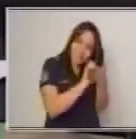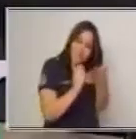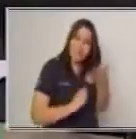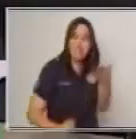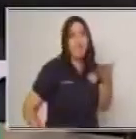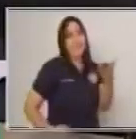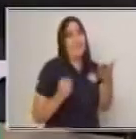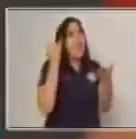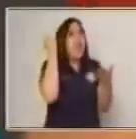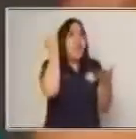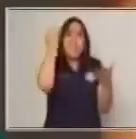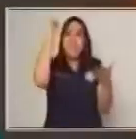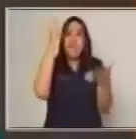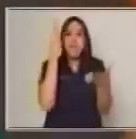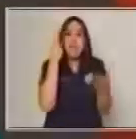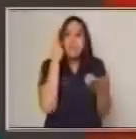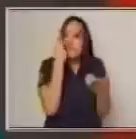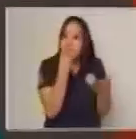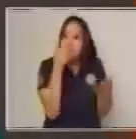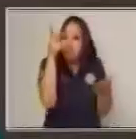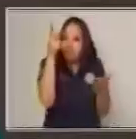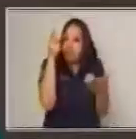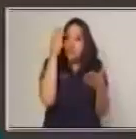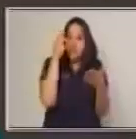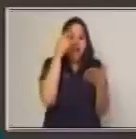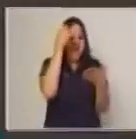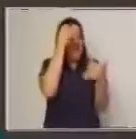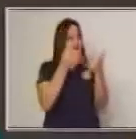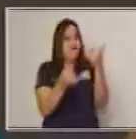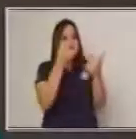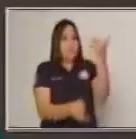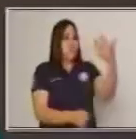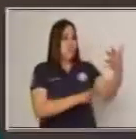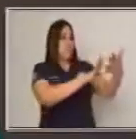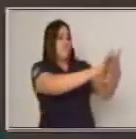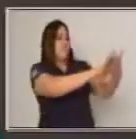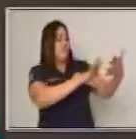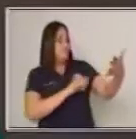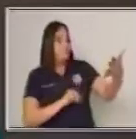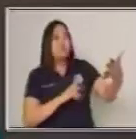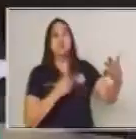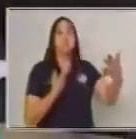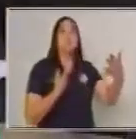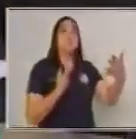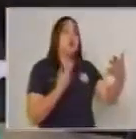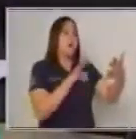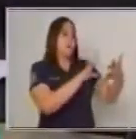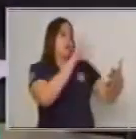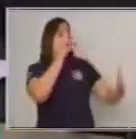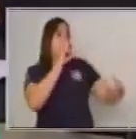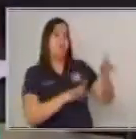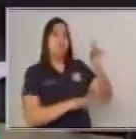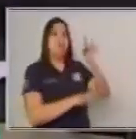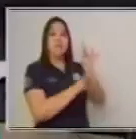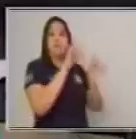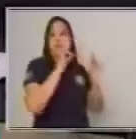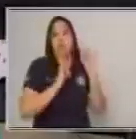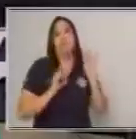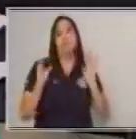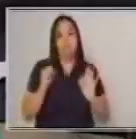ideas que vengan para que al final podamos hacer algo en limpio. ¿Cómo lo vamos a hacer? Eso lo vamos a ver en un